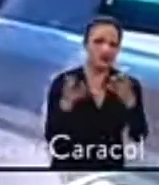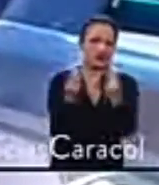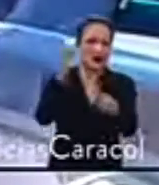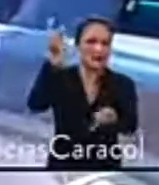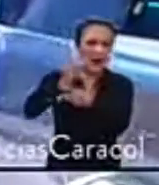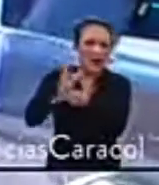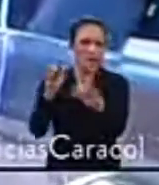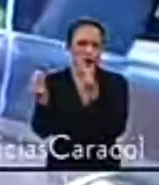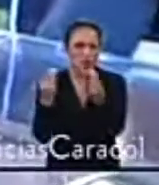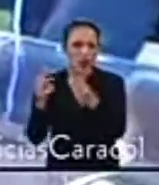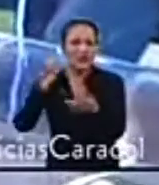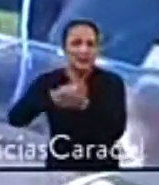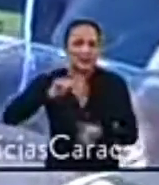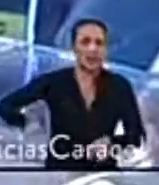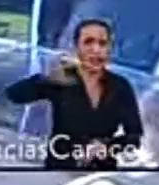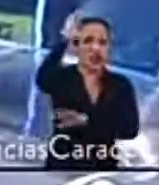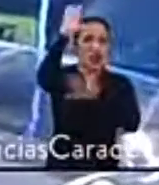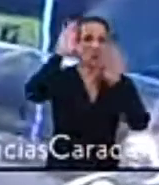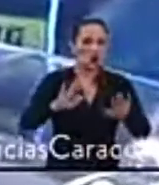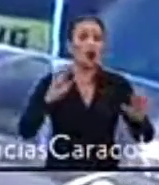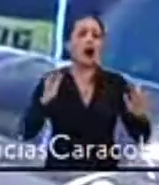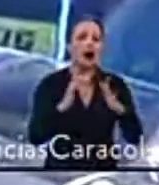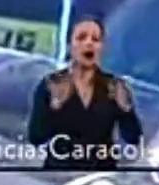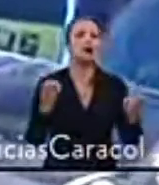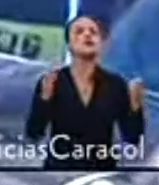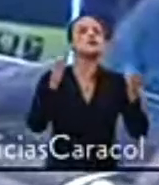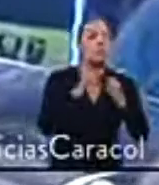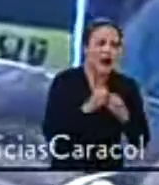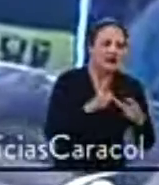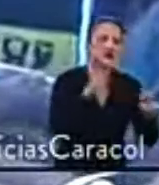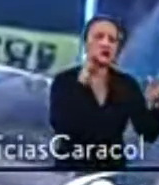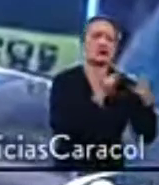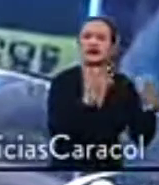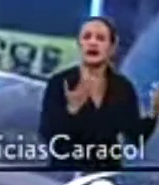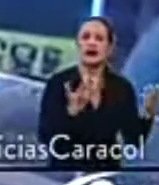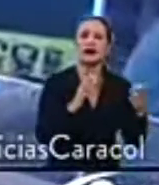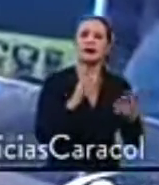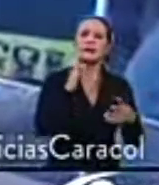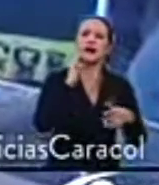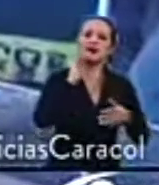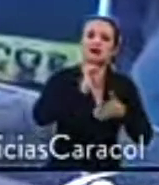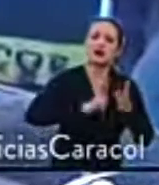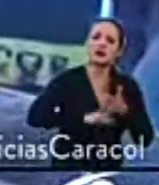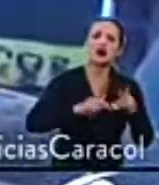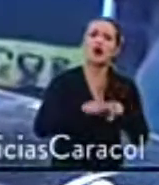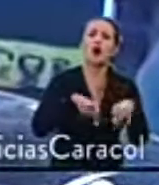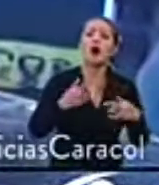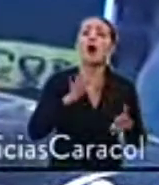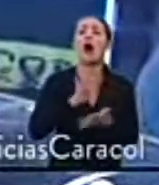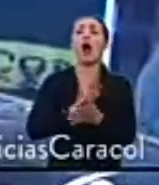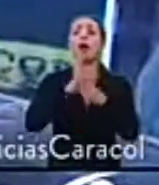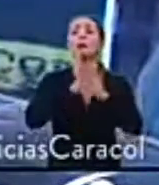en nuestro país y que busca, entre otras cosas, disminuir la impunidad. En minutos.